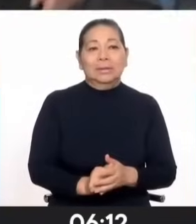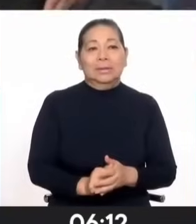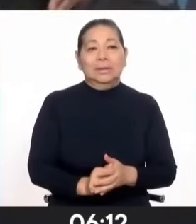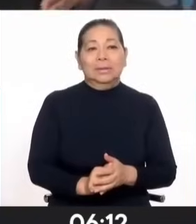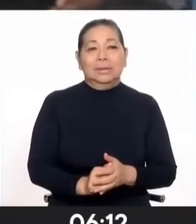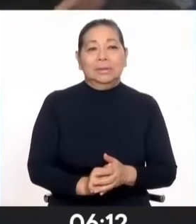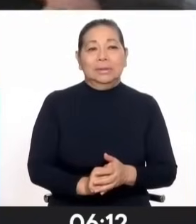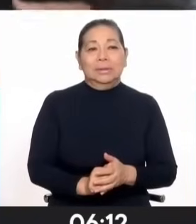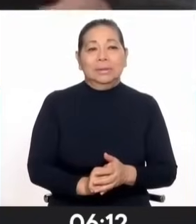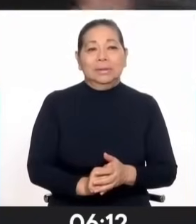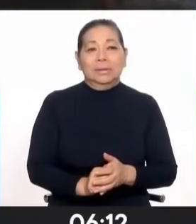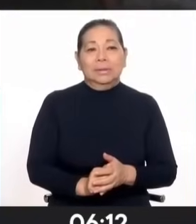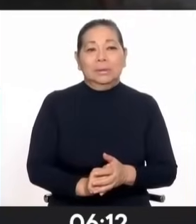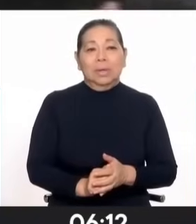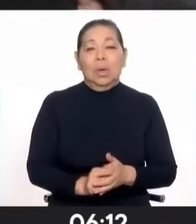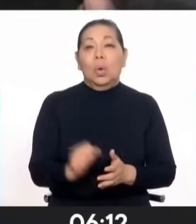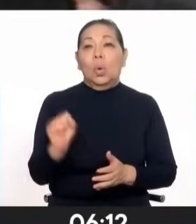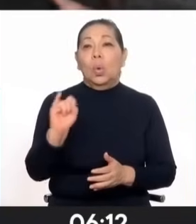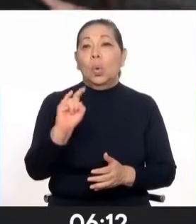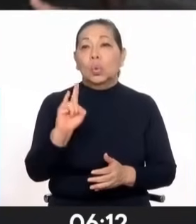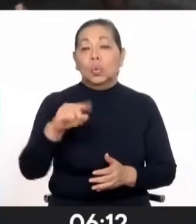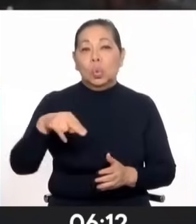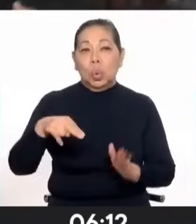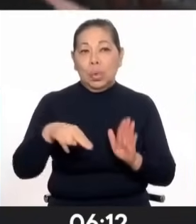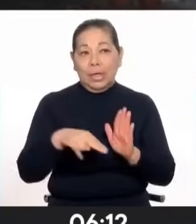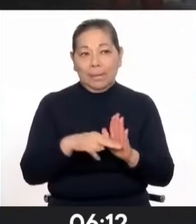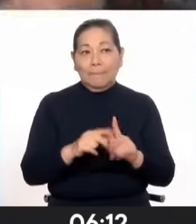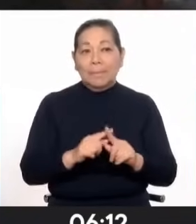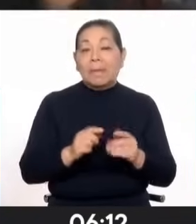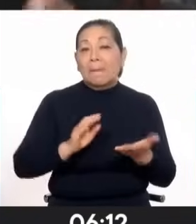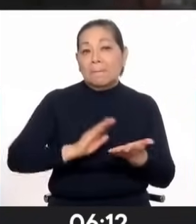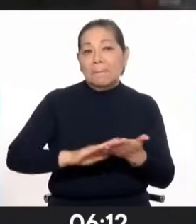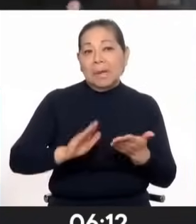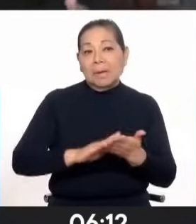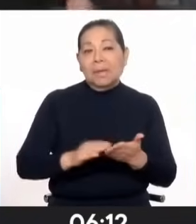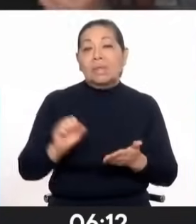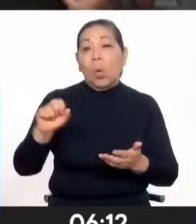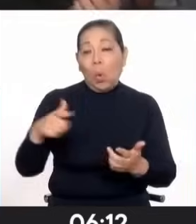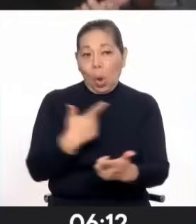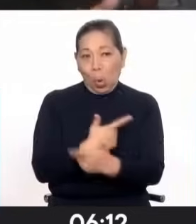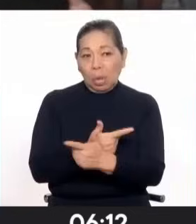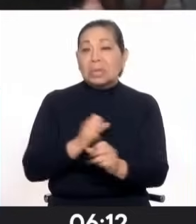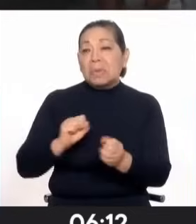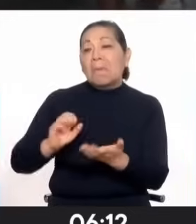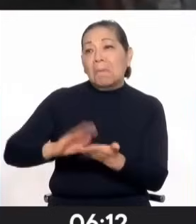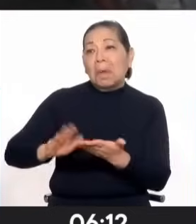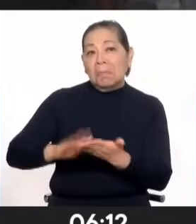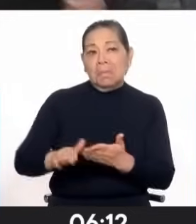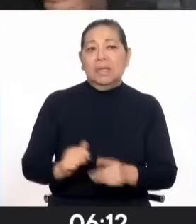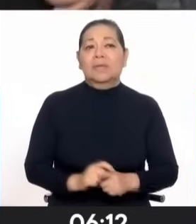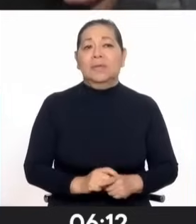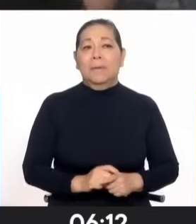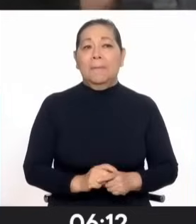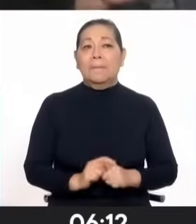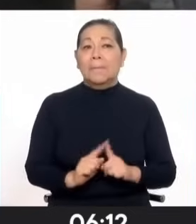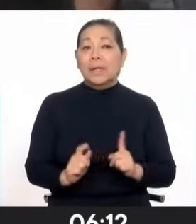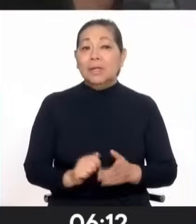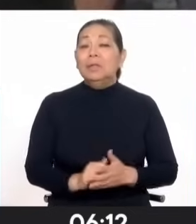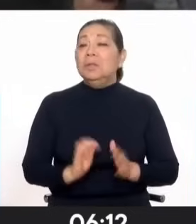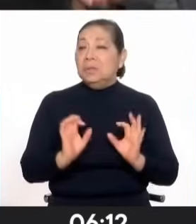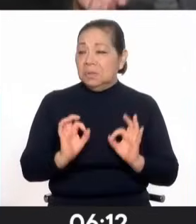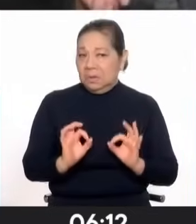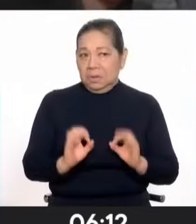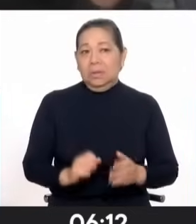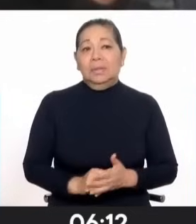dice, en la SUNAT ya teníamos un permiso. A San Juan de Lurigancho nos dio un permiso provisional. En todo momento